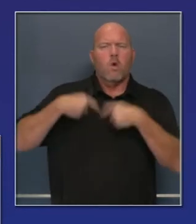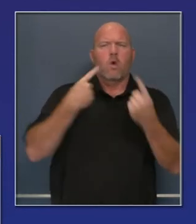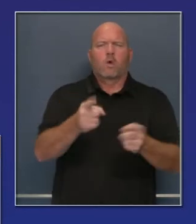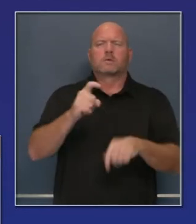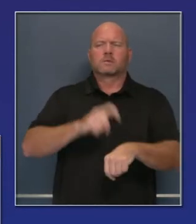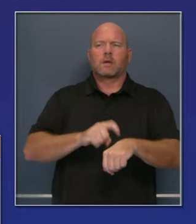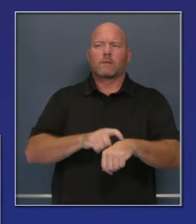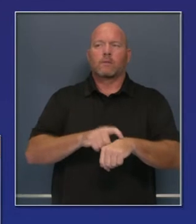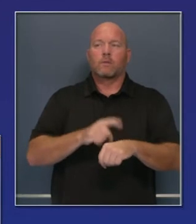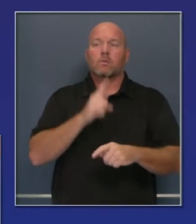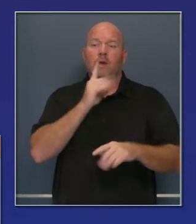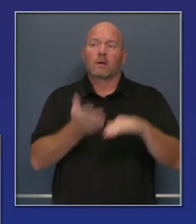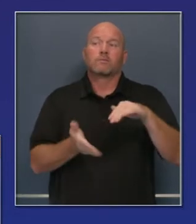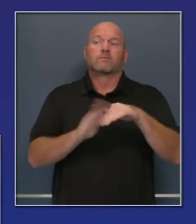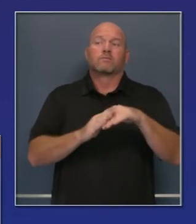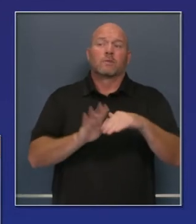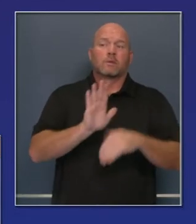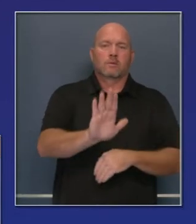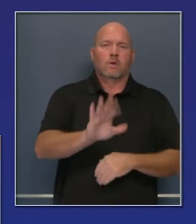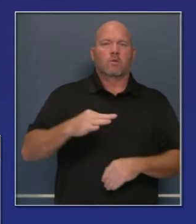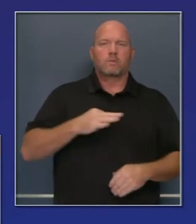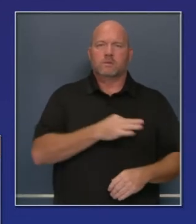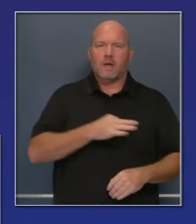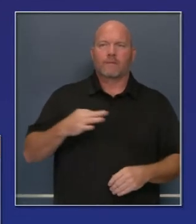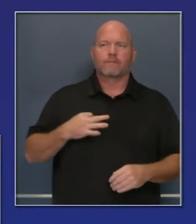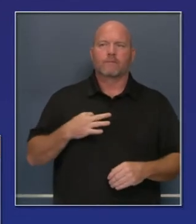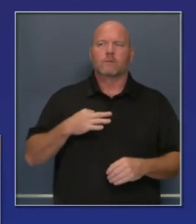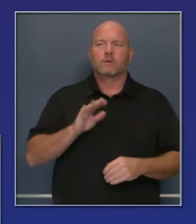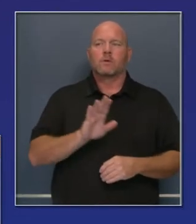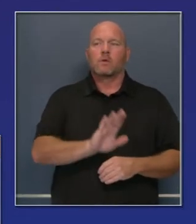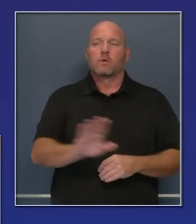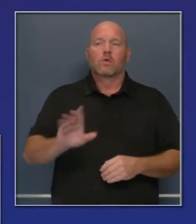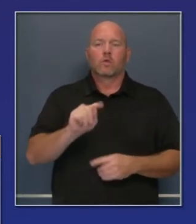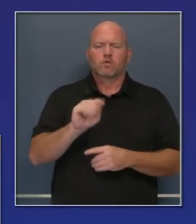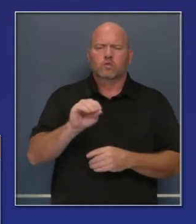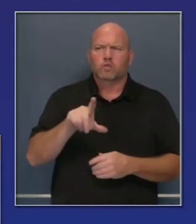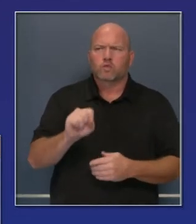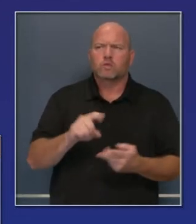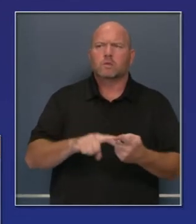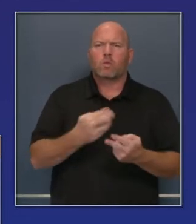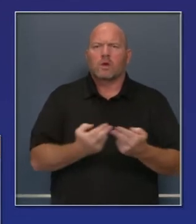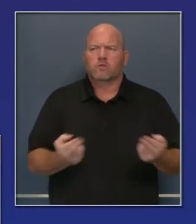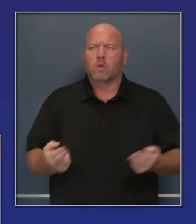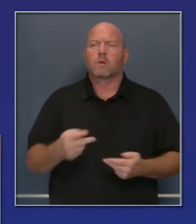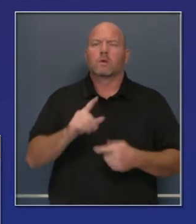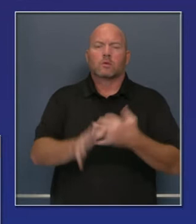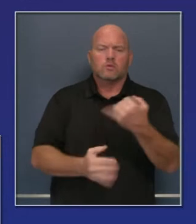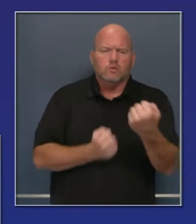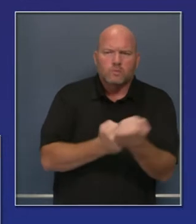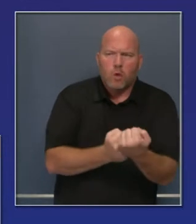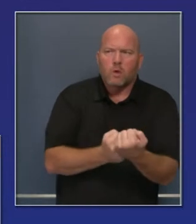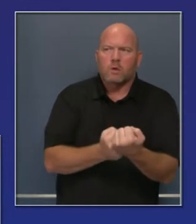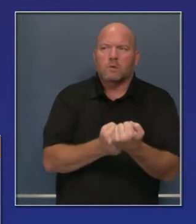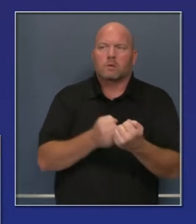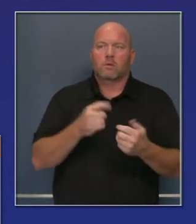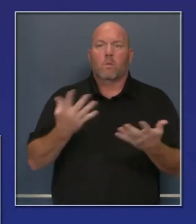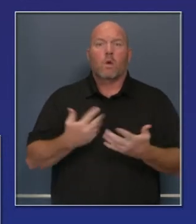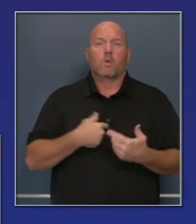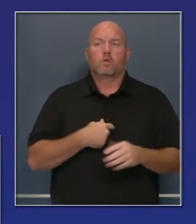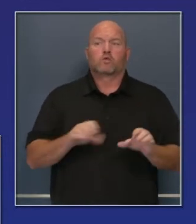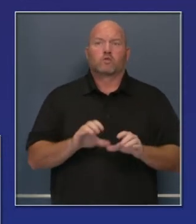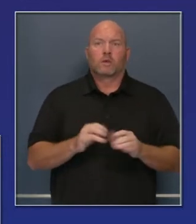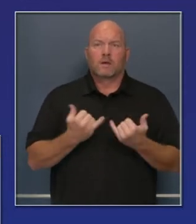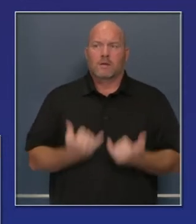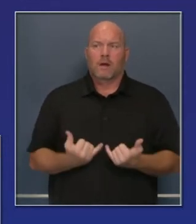haciendo esto. Han mejorado su personal, mejorado la capacitación junto con el apoyo del estado. Ahora